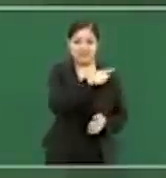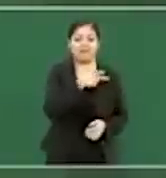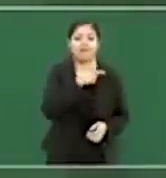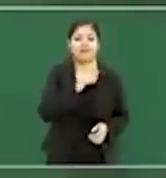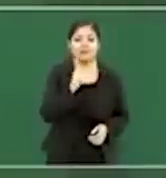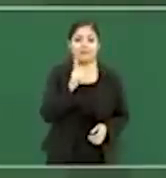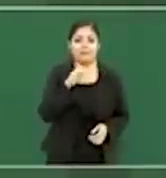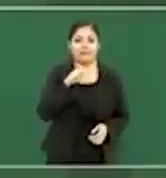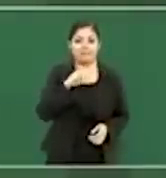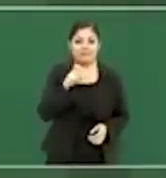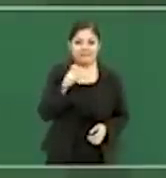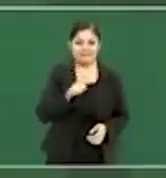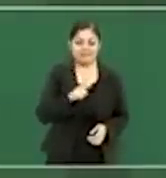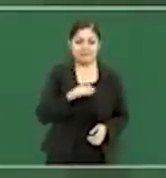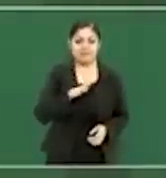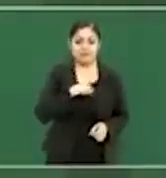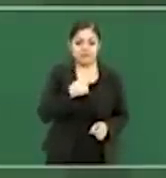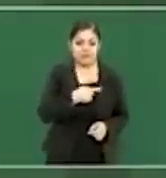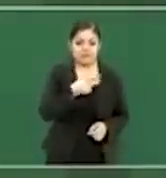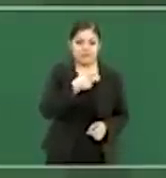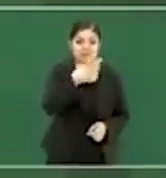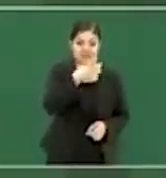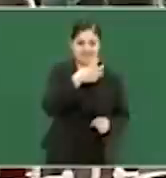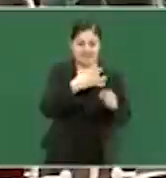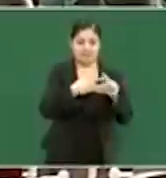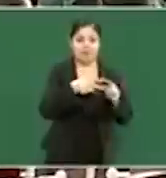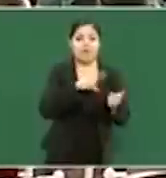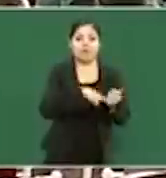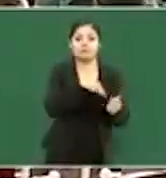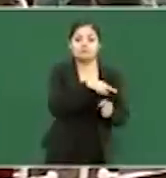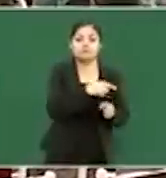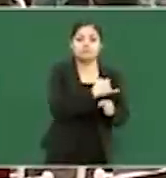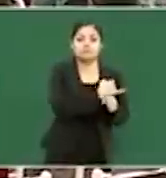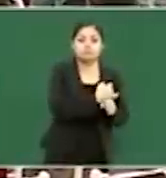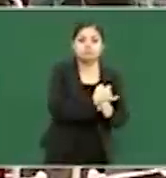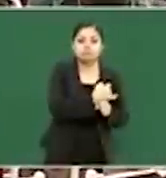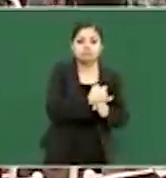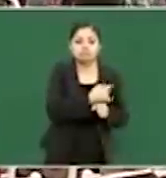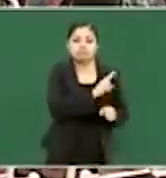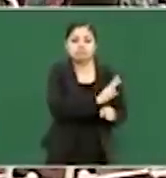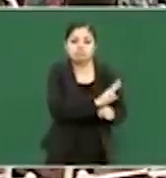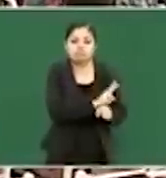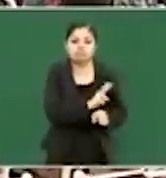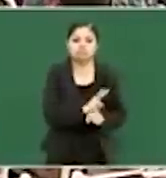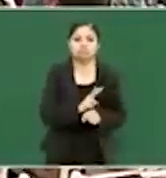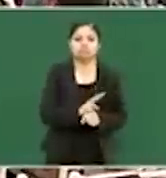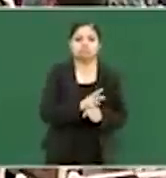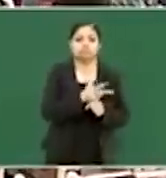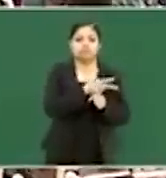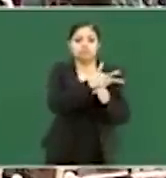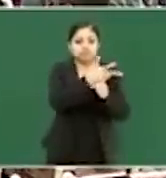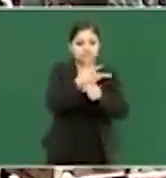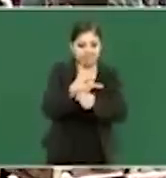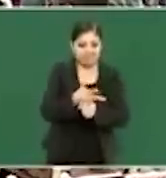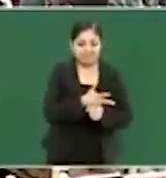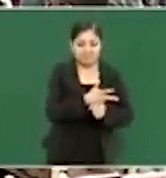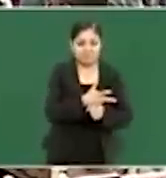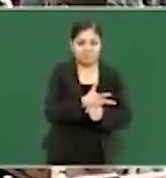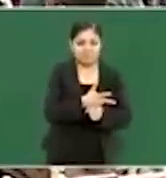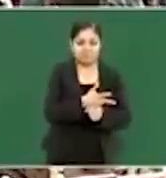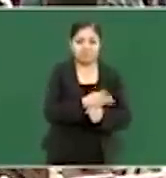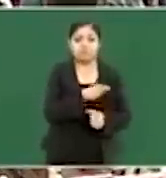el piso 3, había todo un sistema de monitoreo en donde se